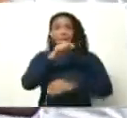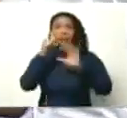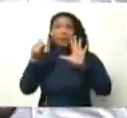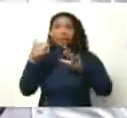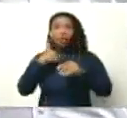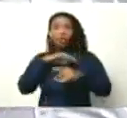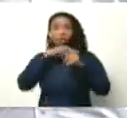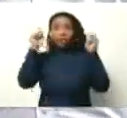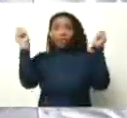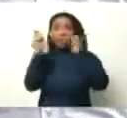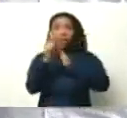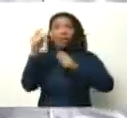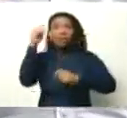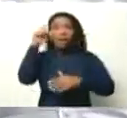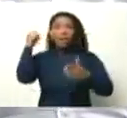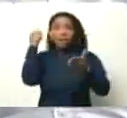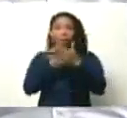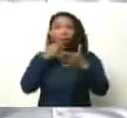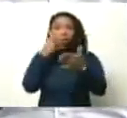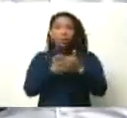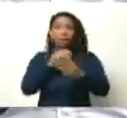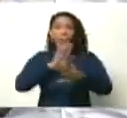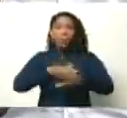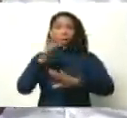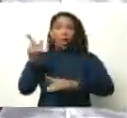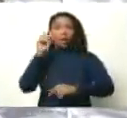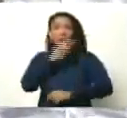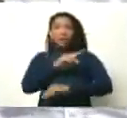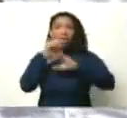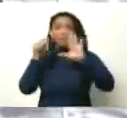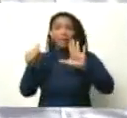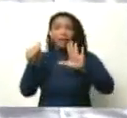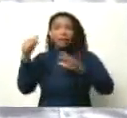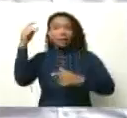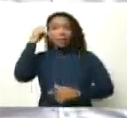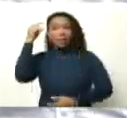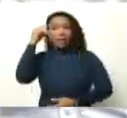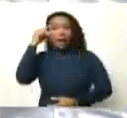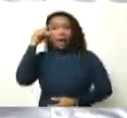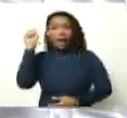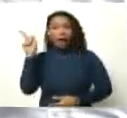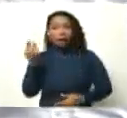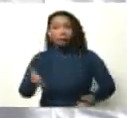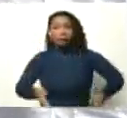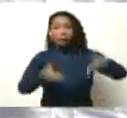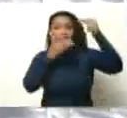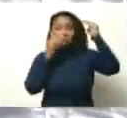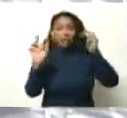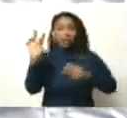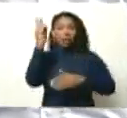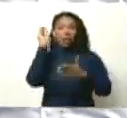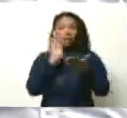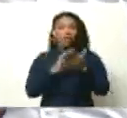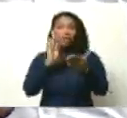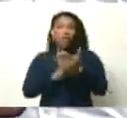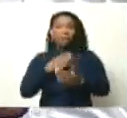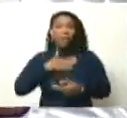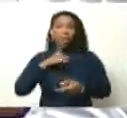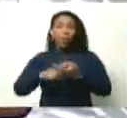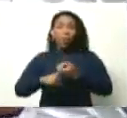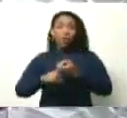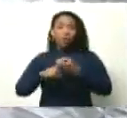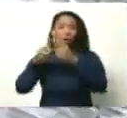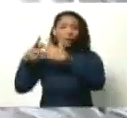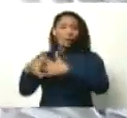lo convertimos en día de lucha, porque el 16 fue el día que fue secuestrado por segunda vez a Alex por parte de los